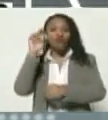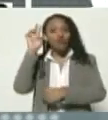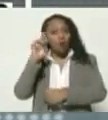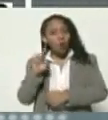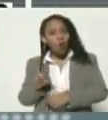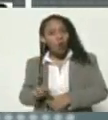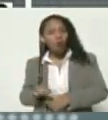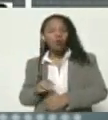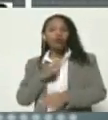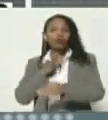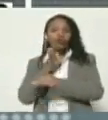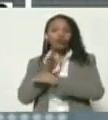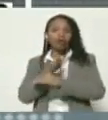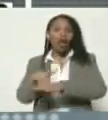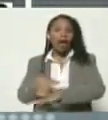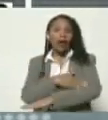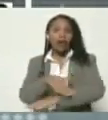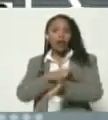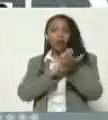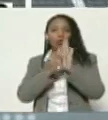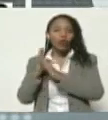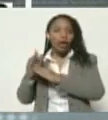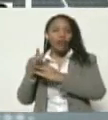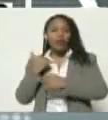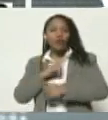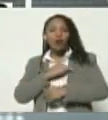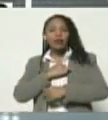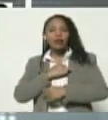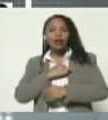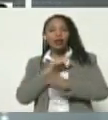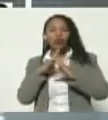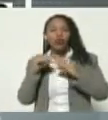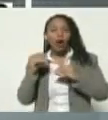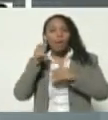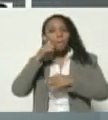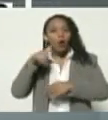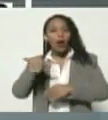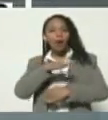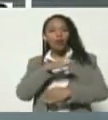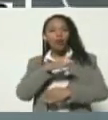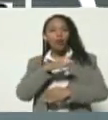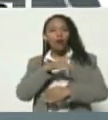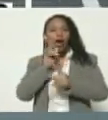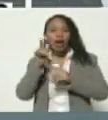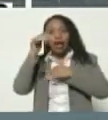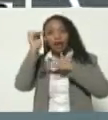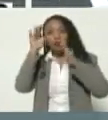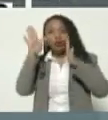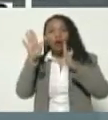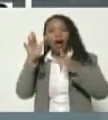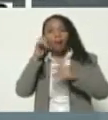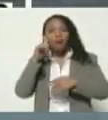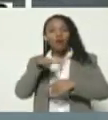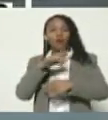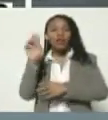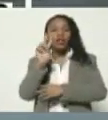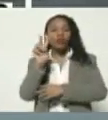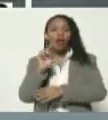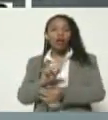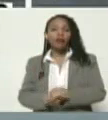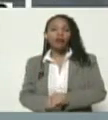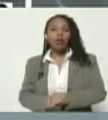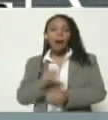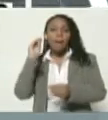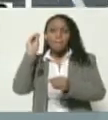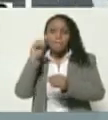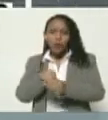santos días en las calles, en las comunidades de toda nuestra población, atendiendo al pueblo venezolano, metido